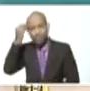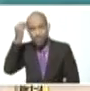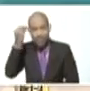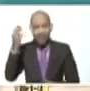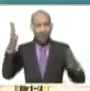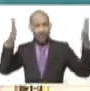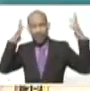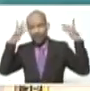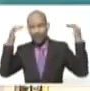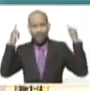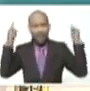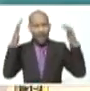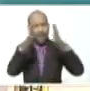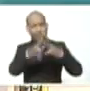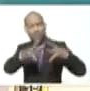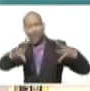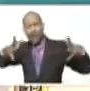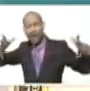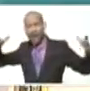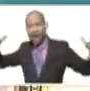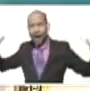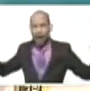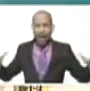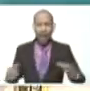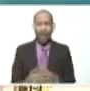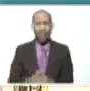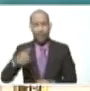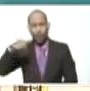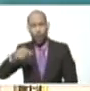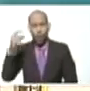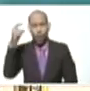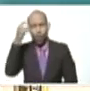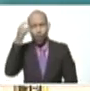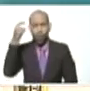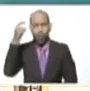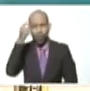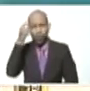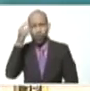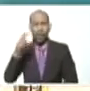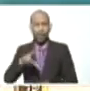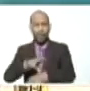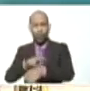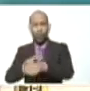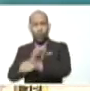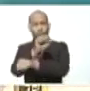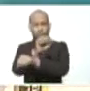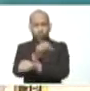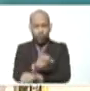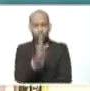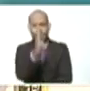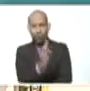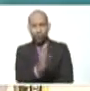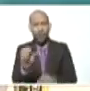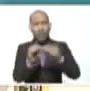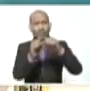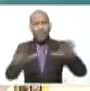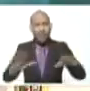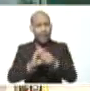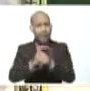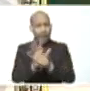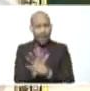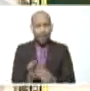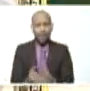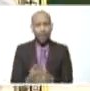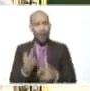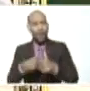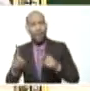celebración multitudinaria que se habría realizado para la proclamación del nuevo Beato, sin la pandemia. Pero